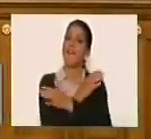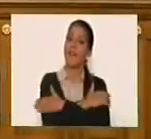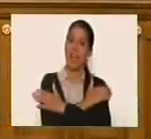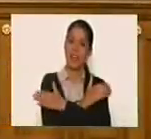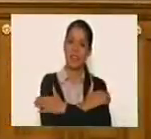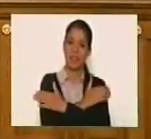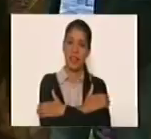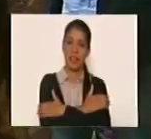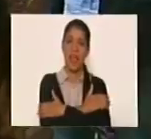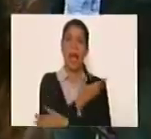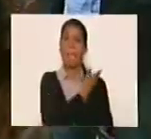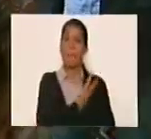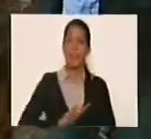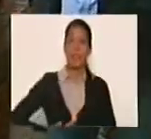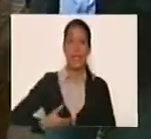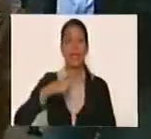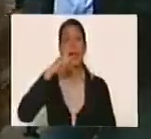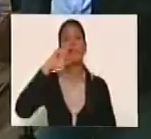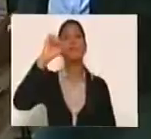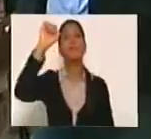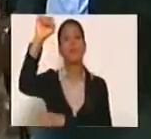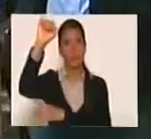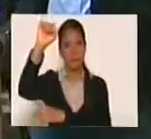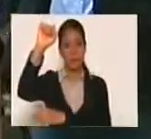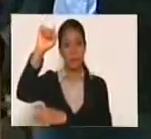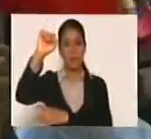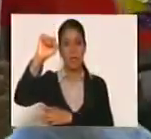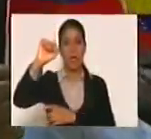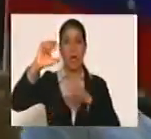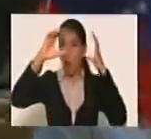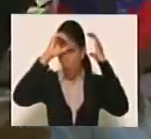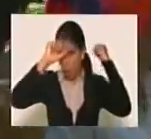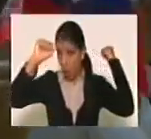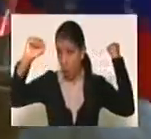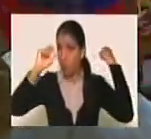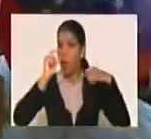felicitamos al presidente Nicolás Maduro, al canciller Jorge